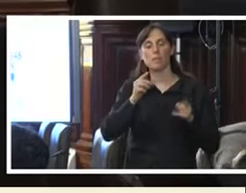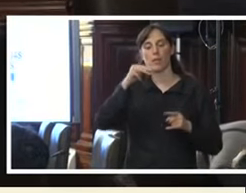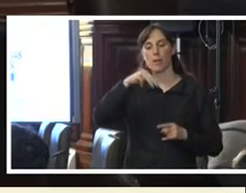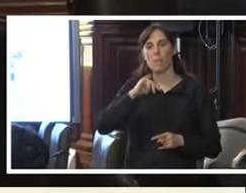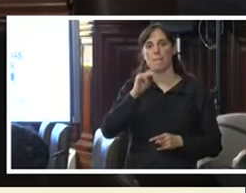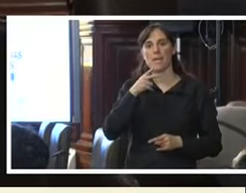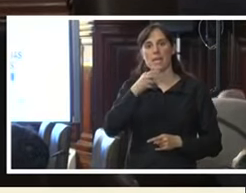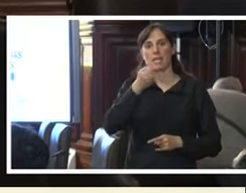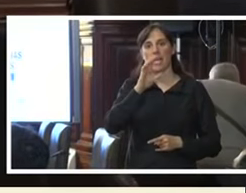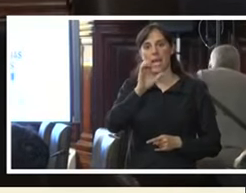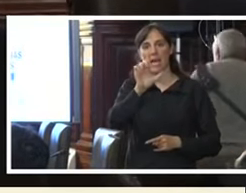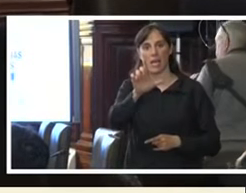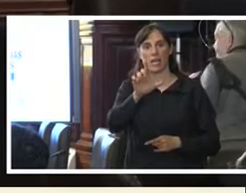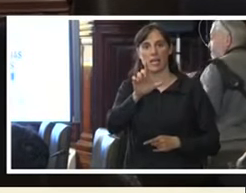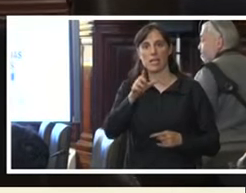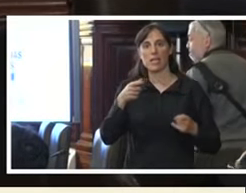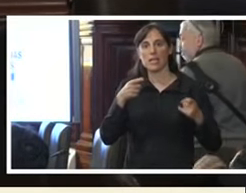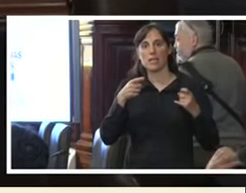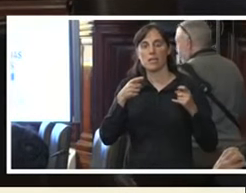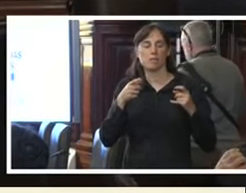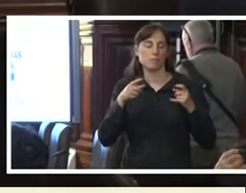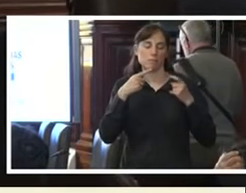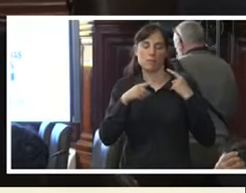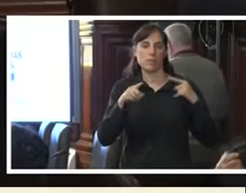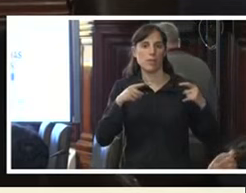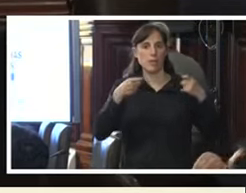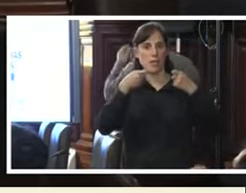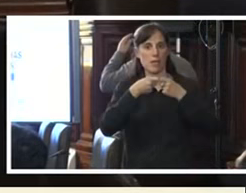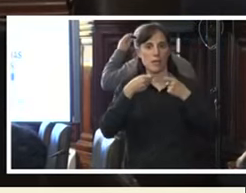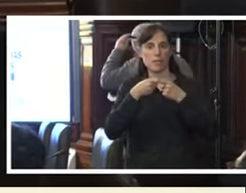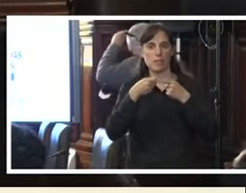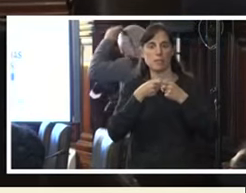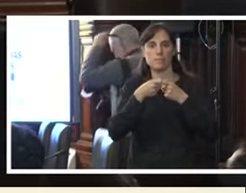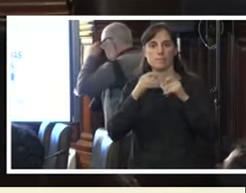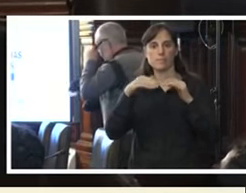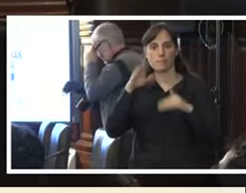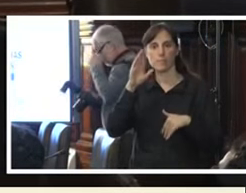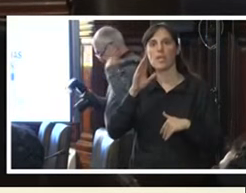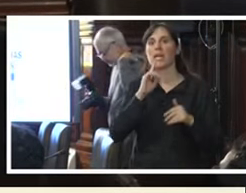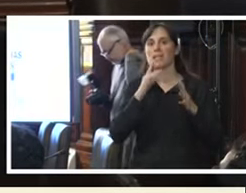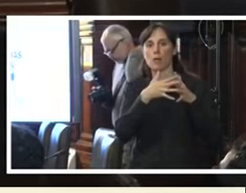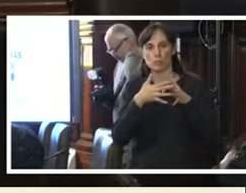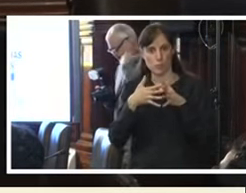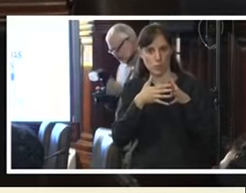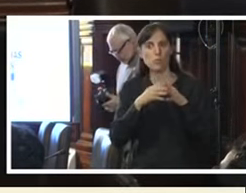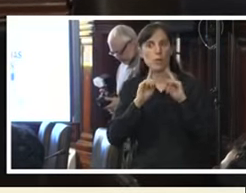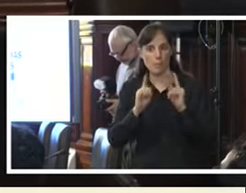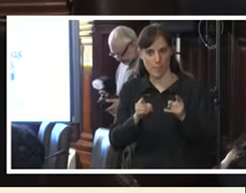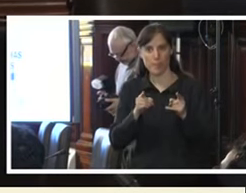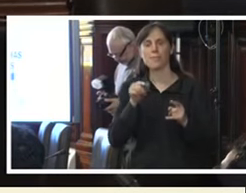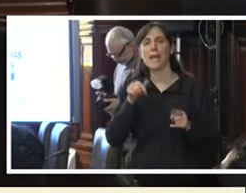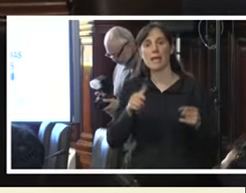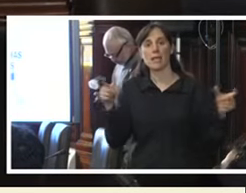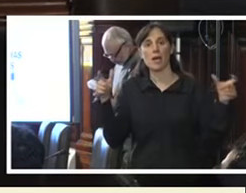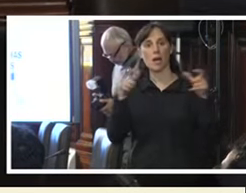de la organización 6 advocación services por el hobbit y autor de eeuu en esta audiencia